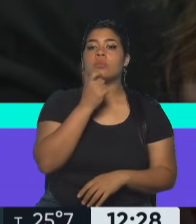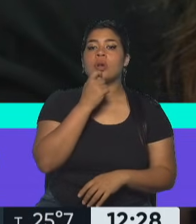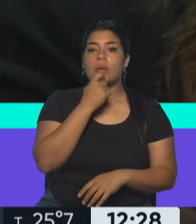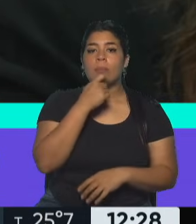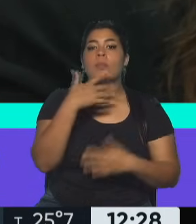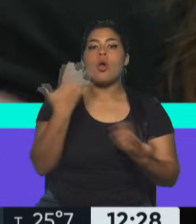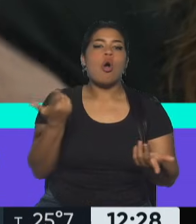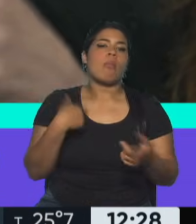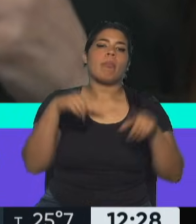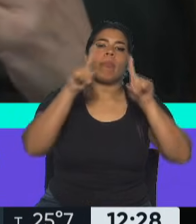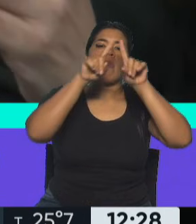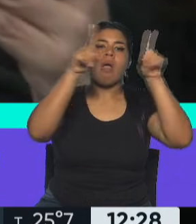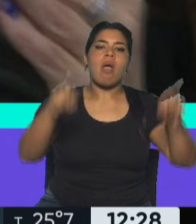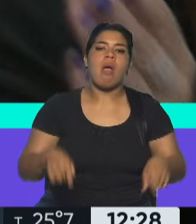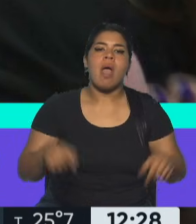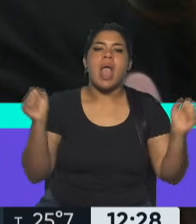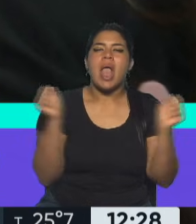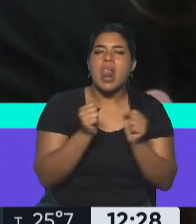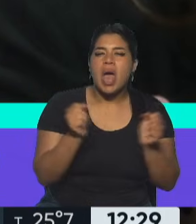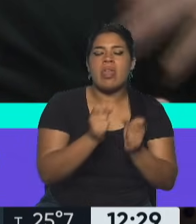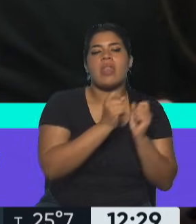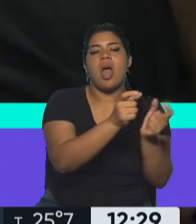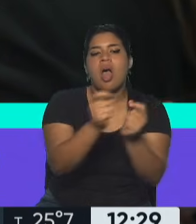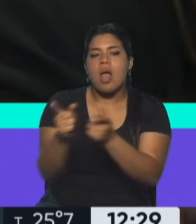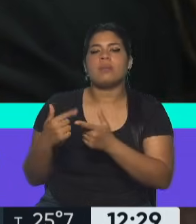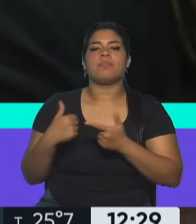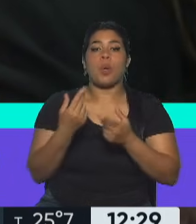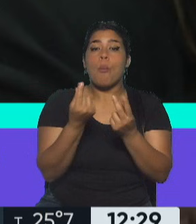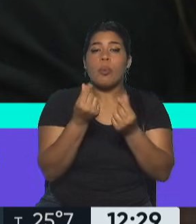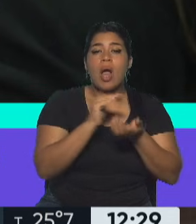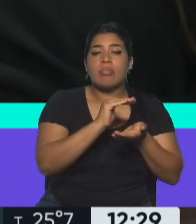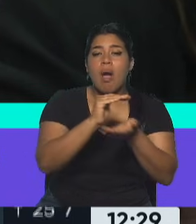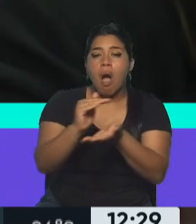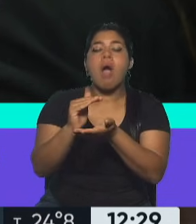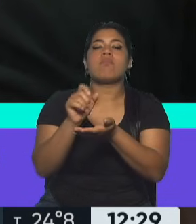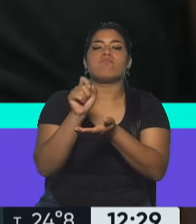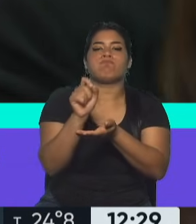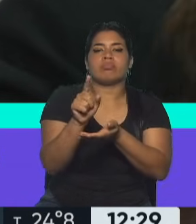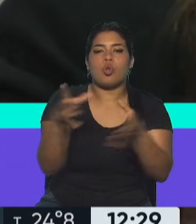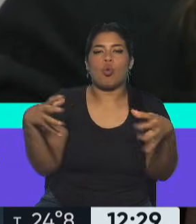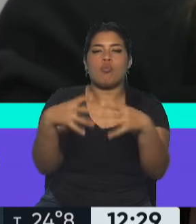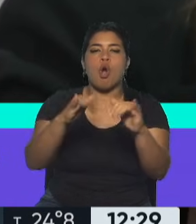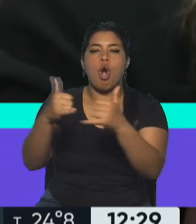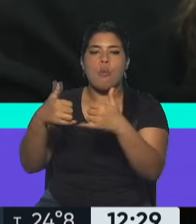de heladera, con los viajes de egresado para los jóvenes que están por